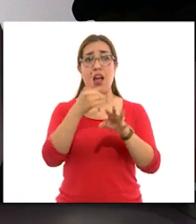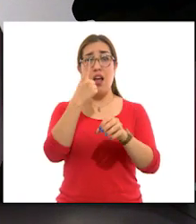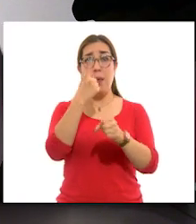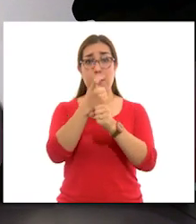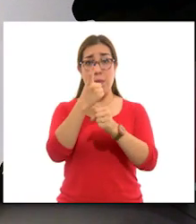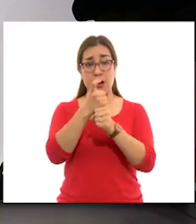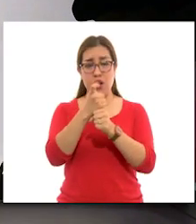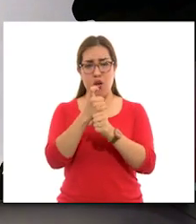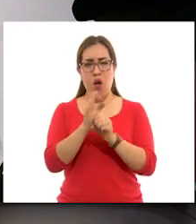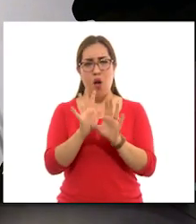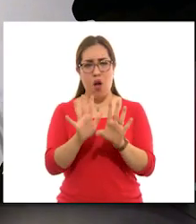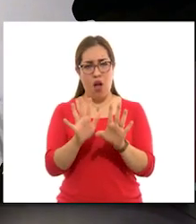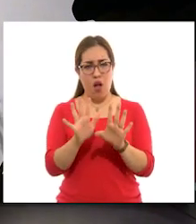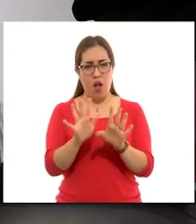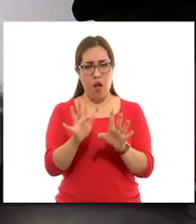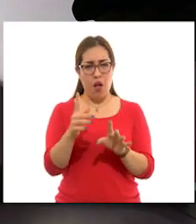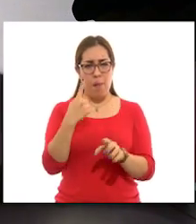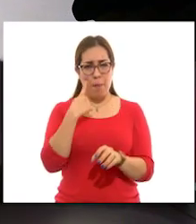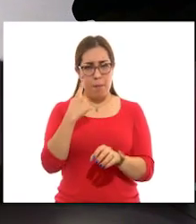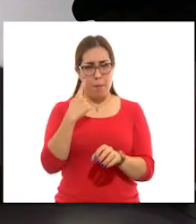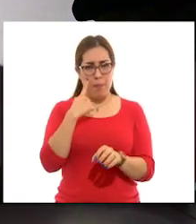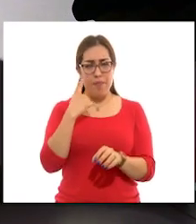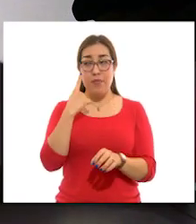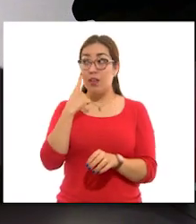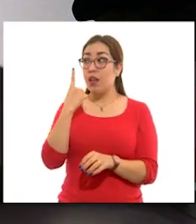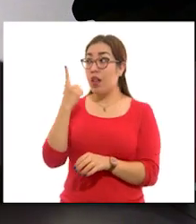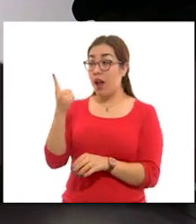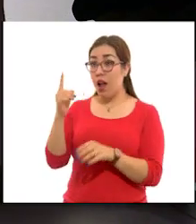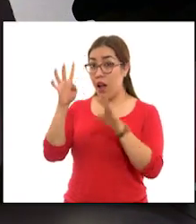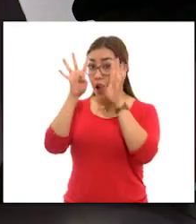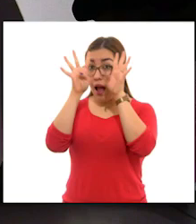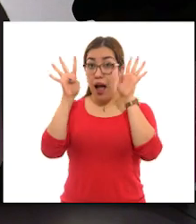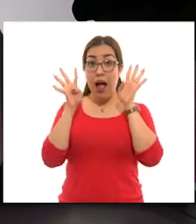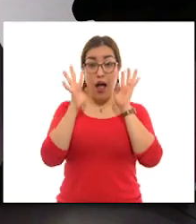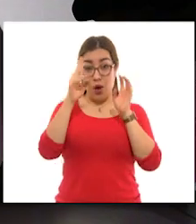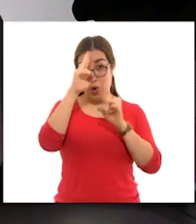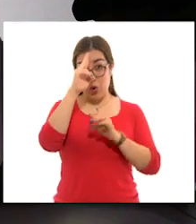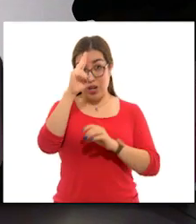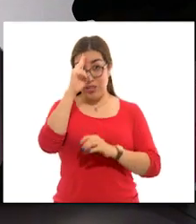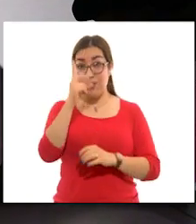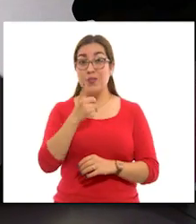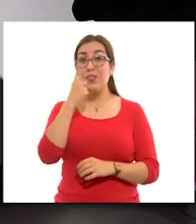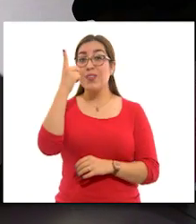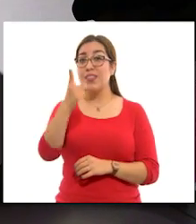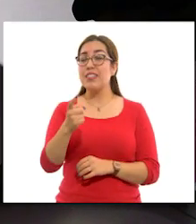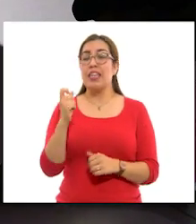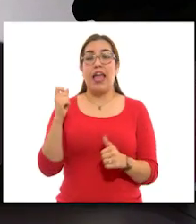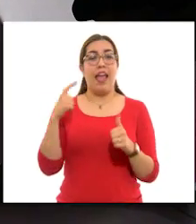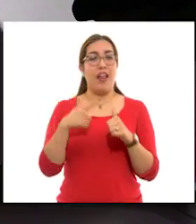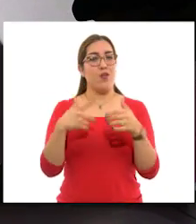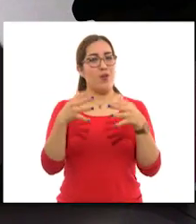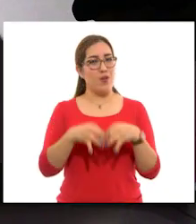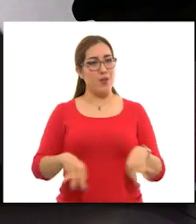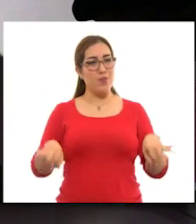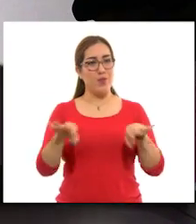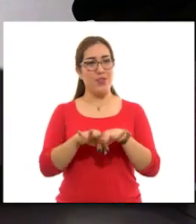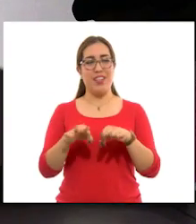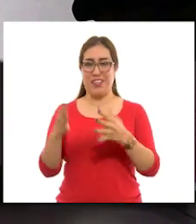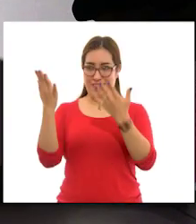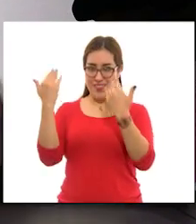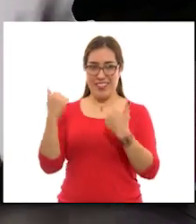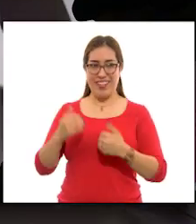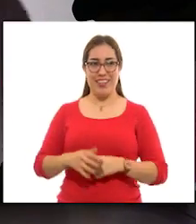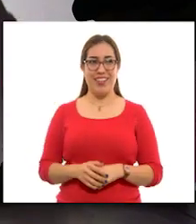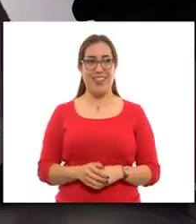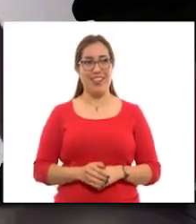esperen. ¿Qué les parece si antes vamos con nuestro amigo Ajo Listo que tiene algo muy importante que decirnos? ¡Adelante, Ajo